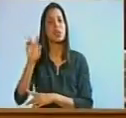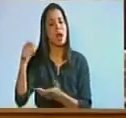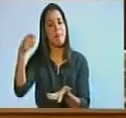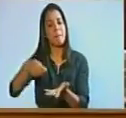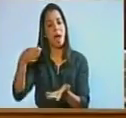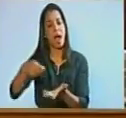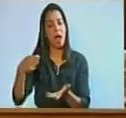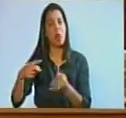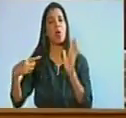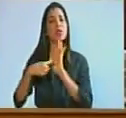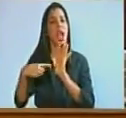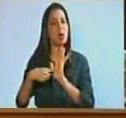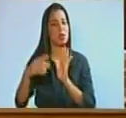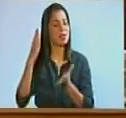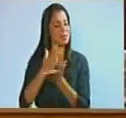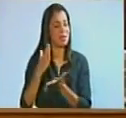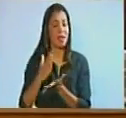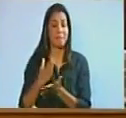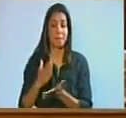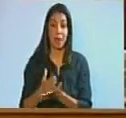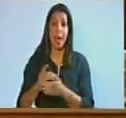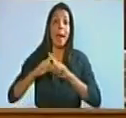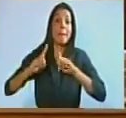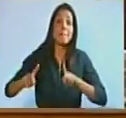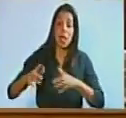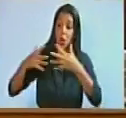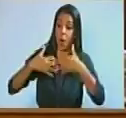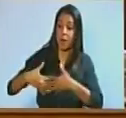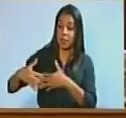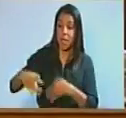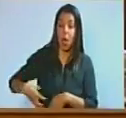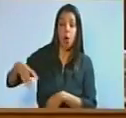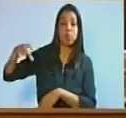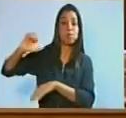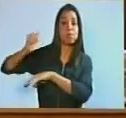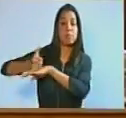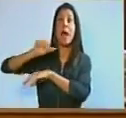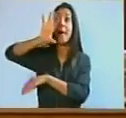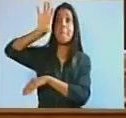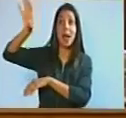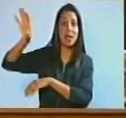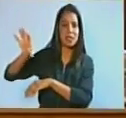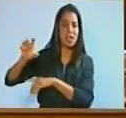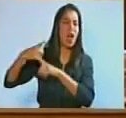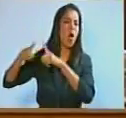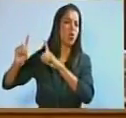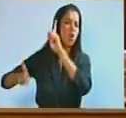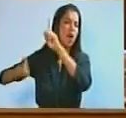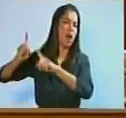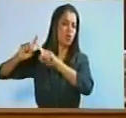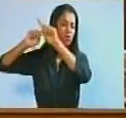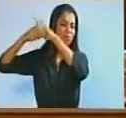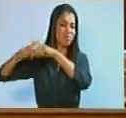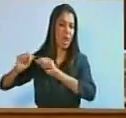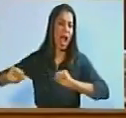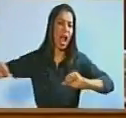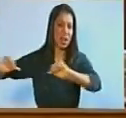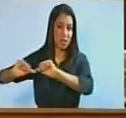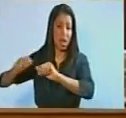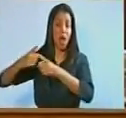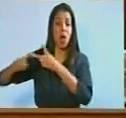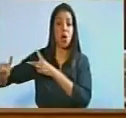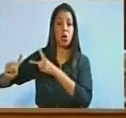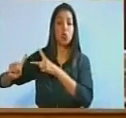acción orquestada entre poderes imperiales, agencias de calificación de riesgo, transnacionales de